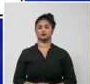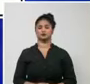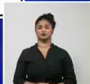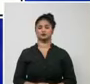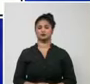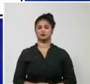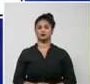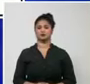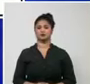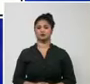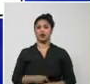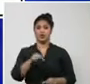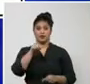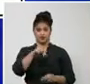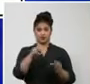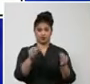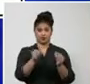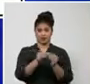801 casos autóctonos,